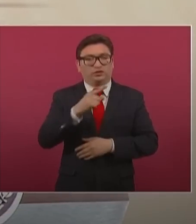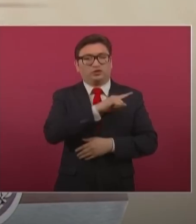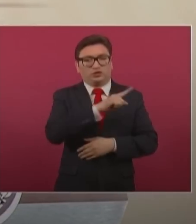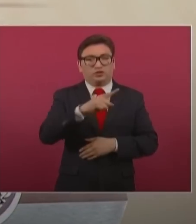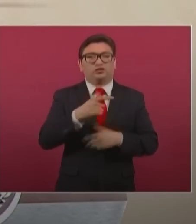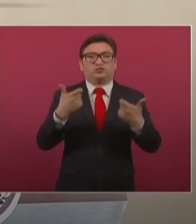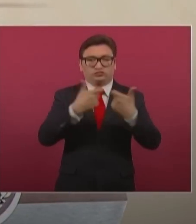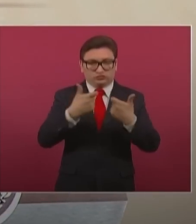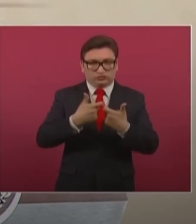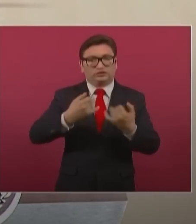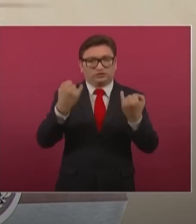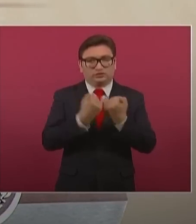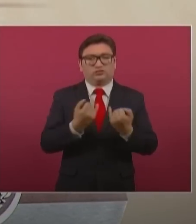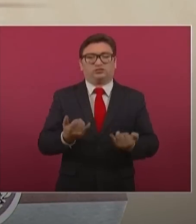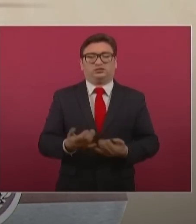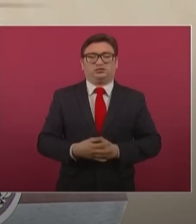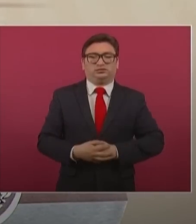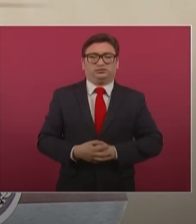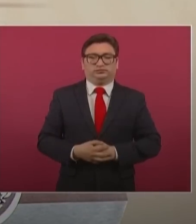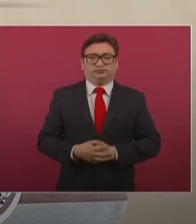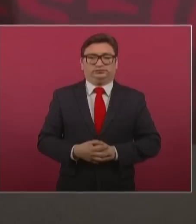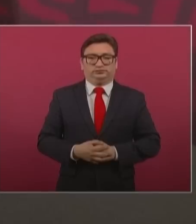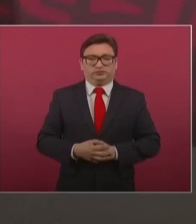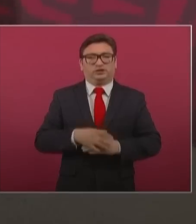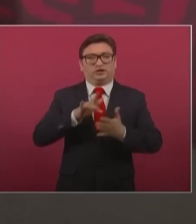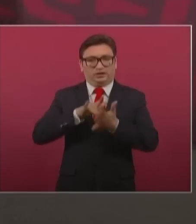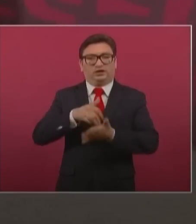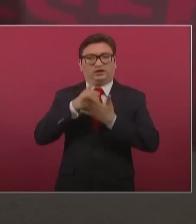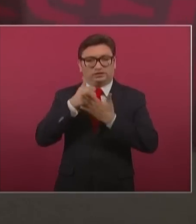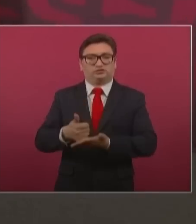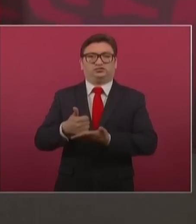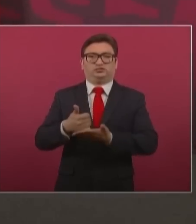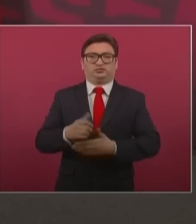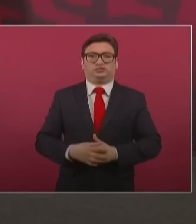pónganle ustedes, ayuden.